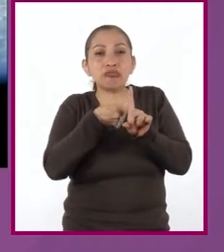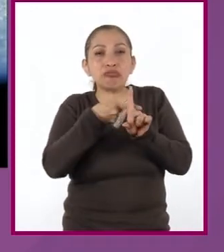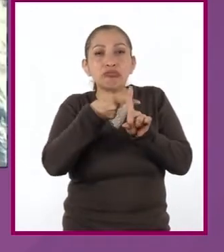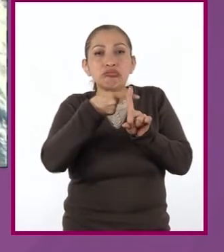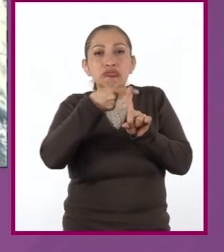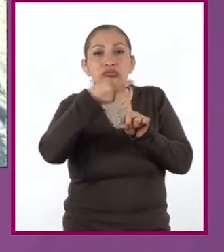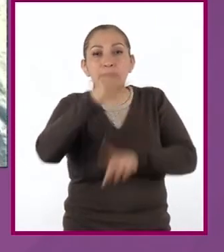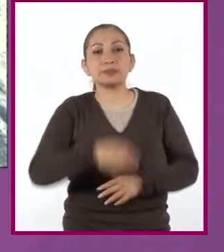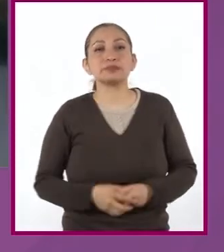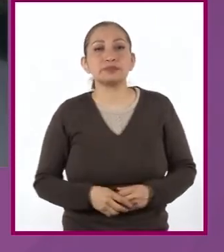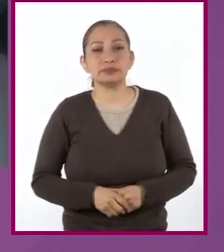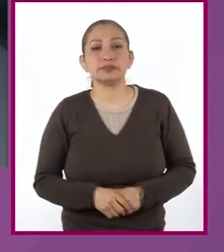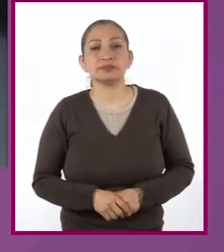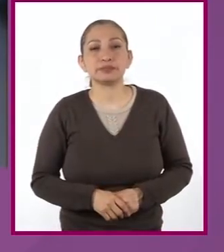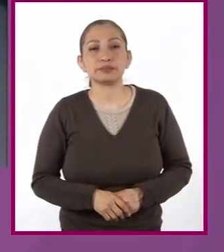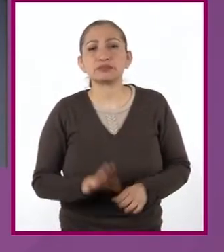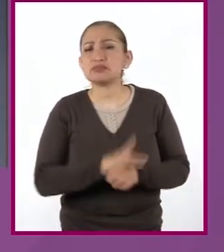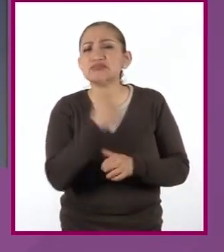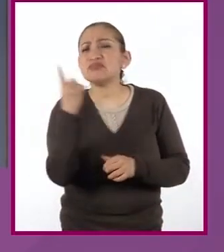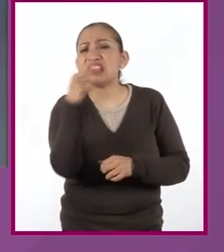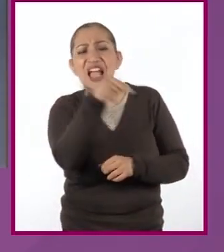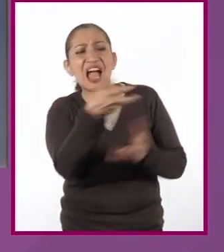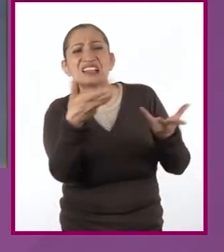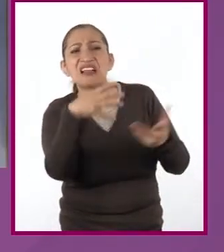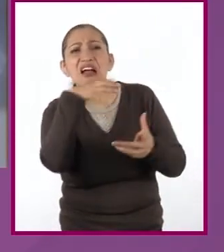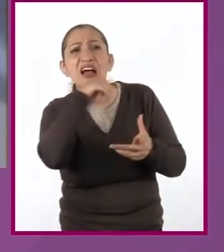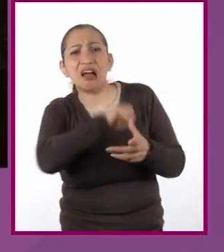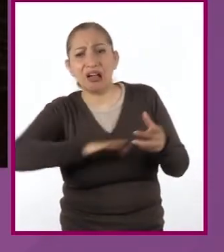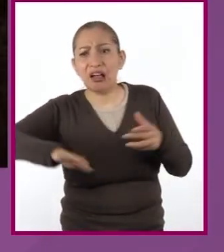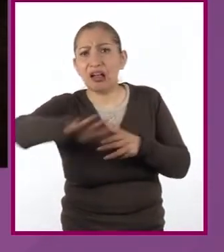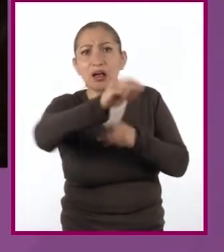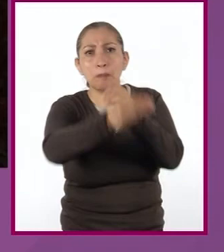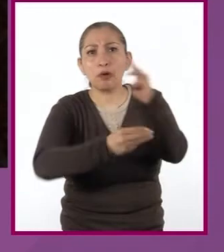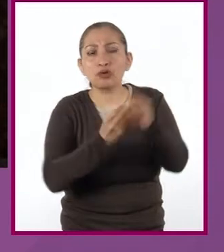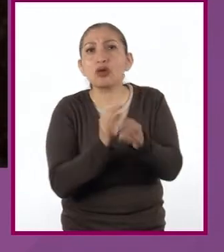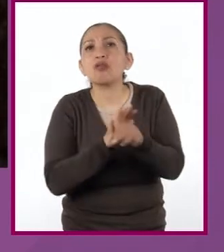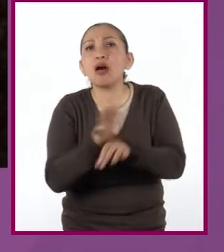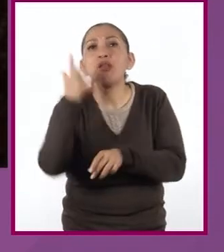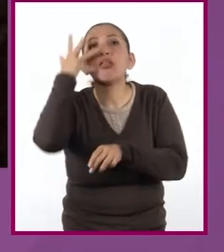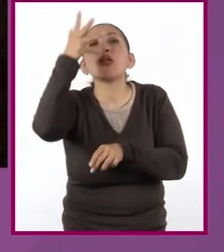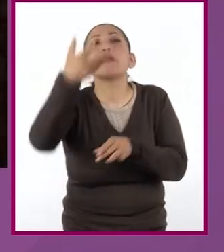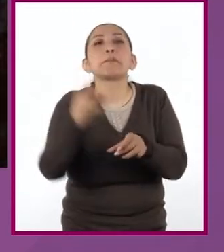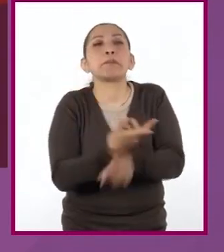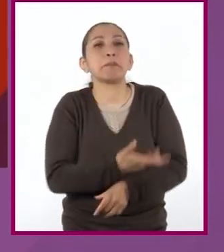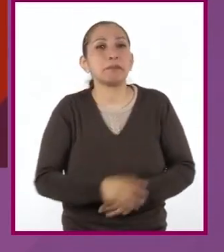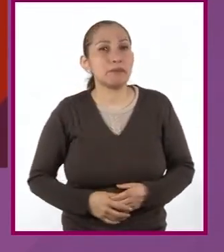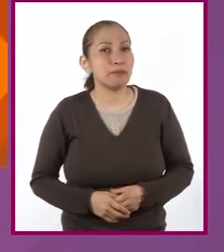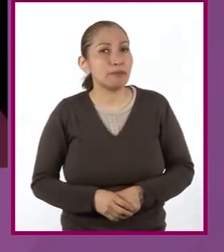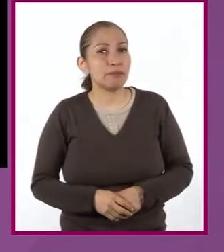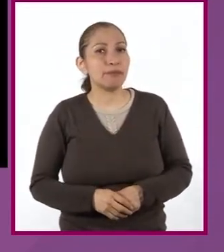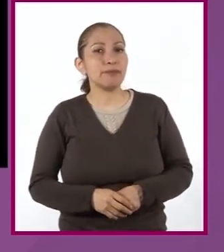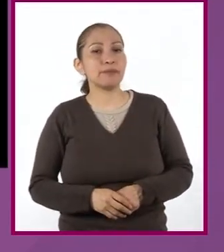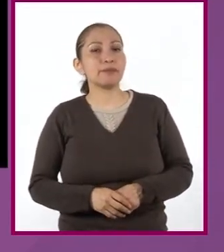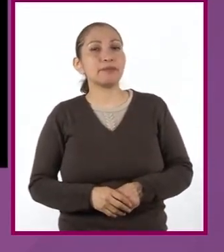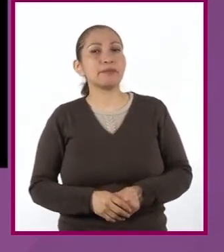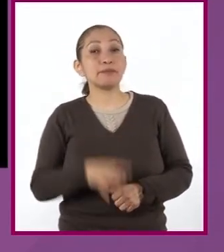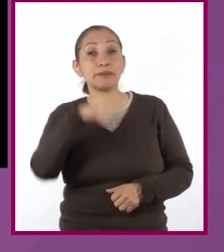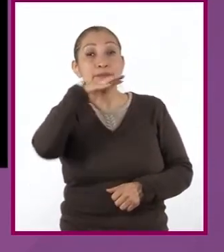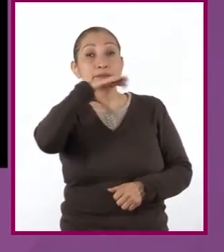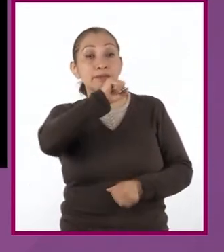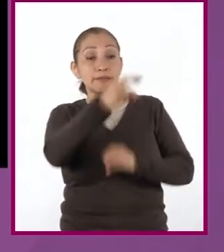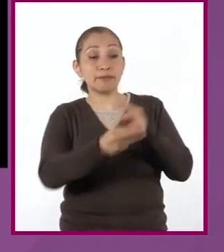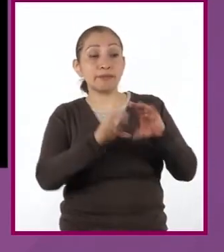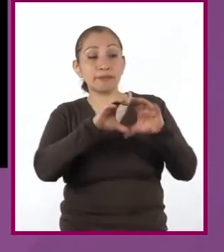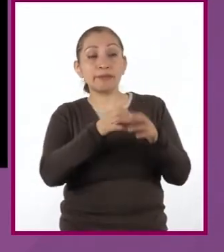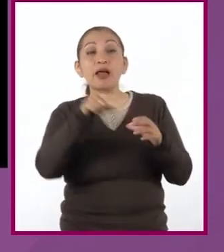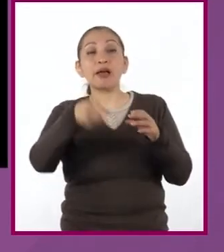temperatura aumente. ¿Por qué se está generando el calentamiento global y cuáles son sus consecuencias? El calentamiento global